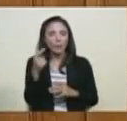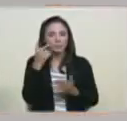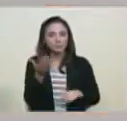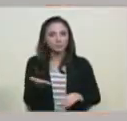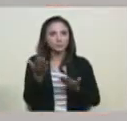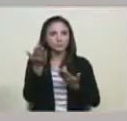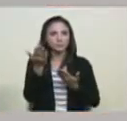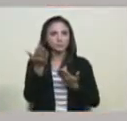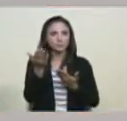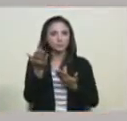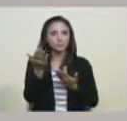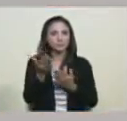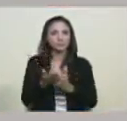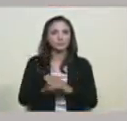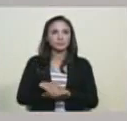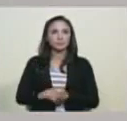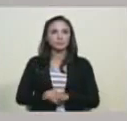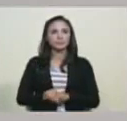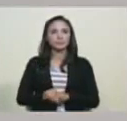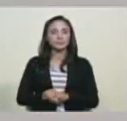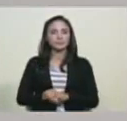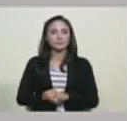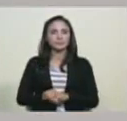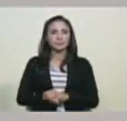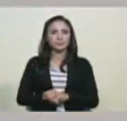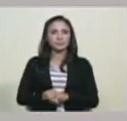Osman Alexis Delgado Taboski,